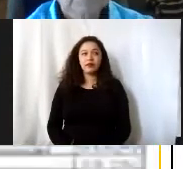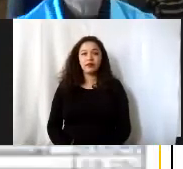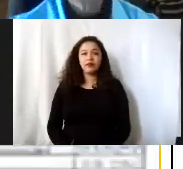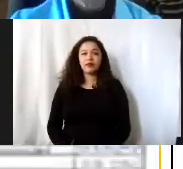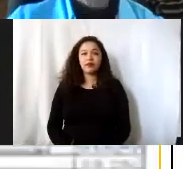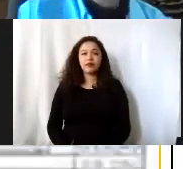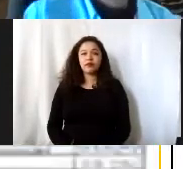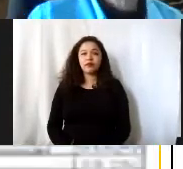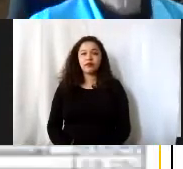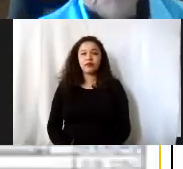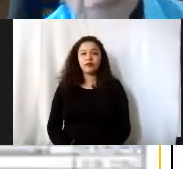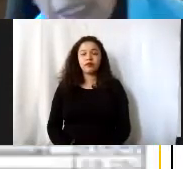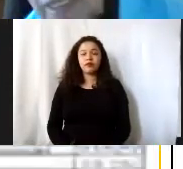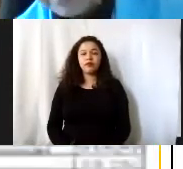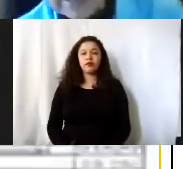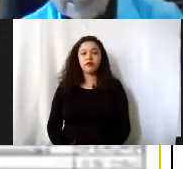Bueno.